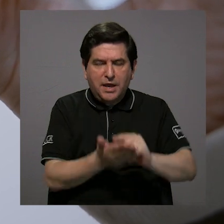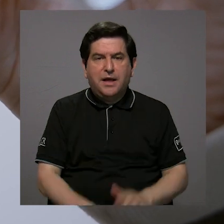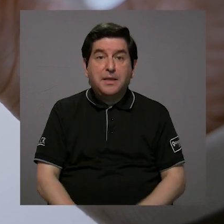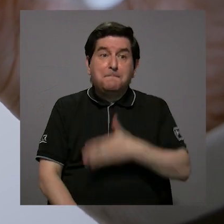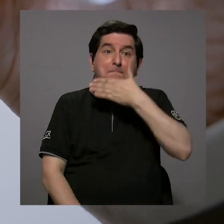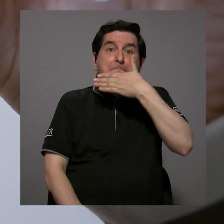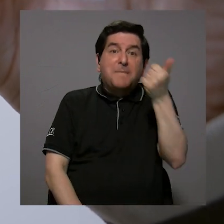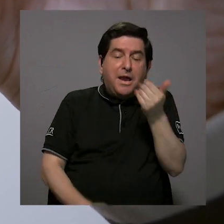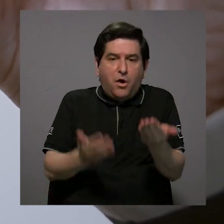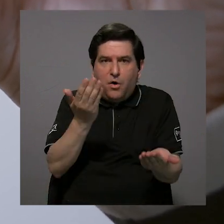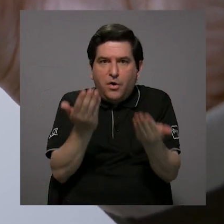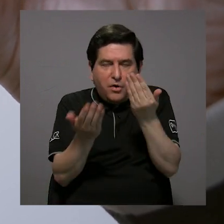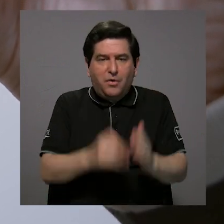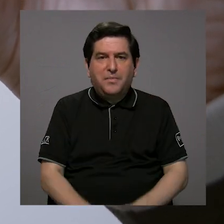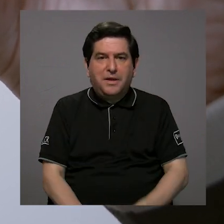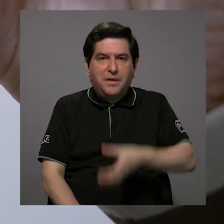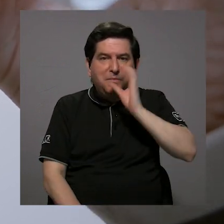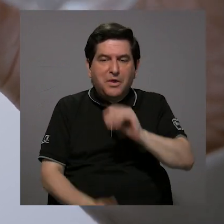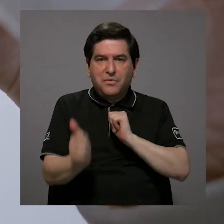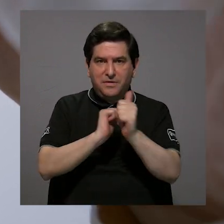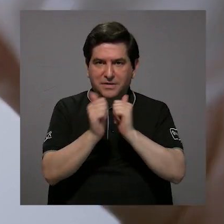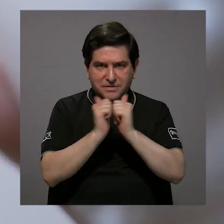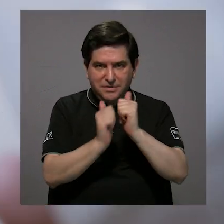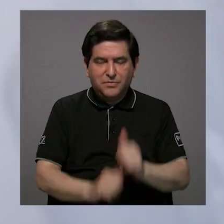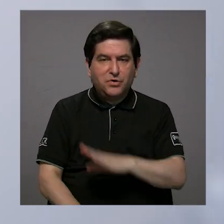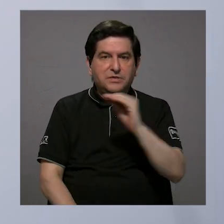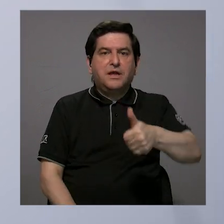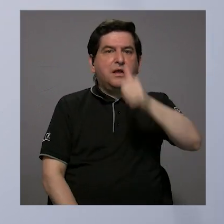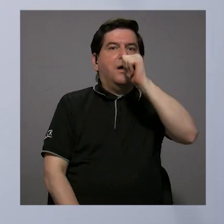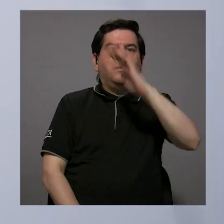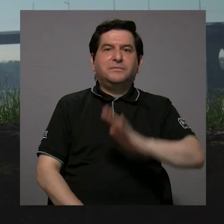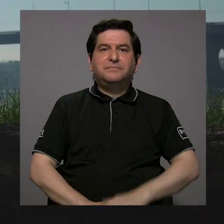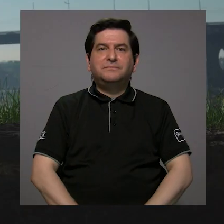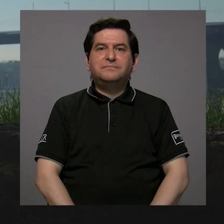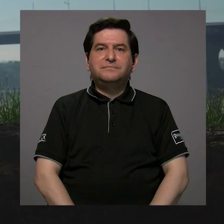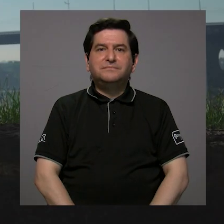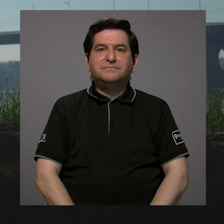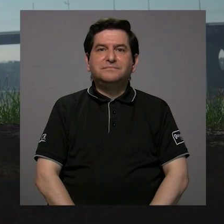publicadas, inclusive mejor que las bebidas deportivas y el agua.